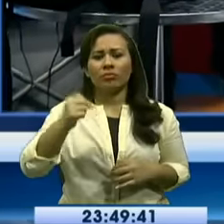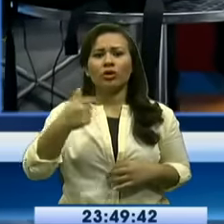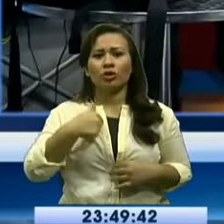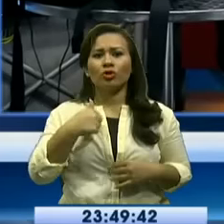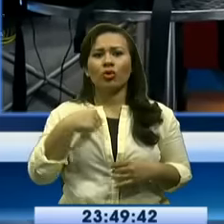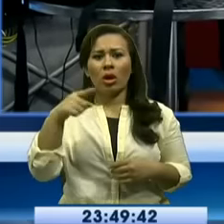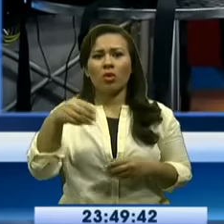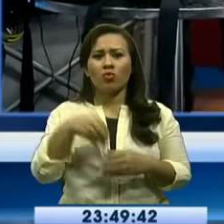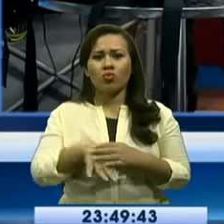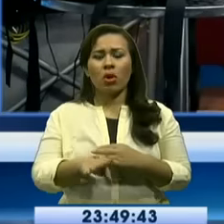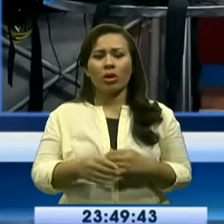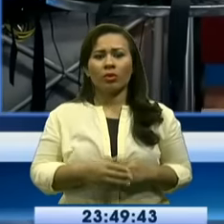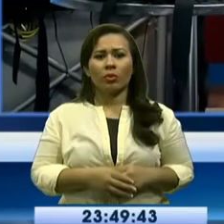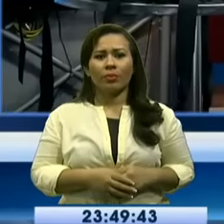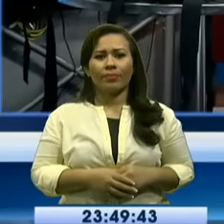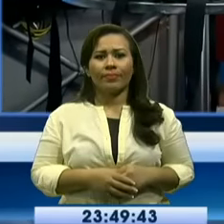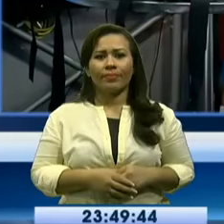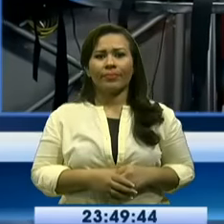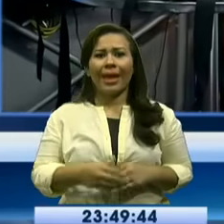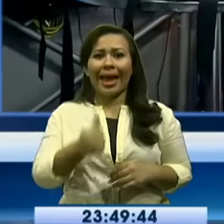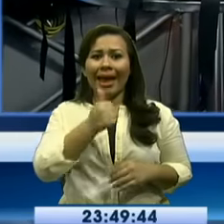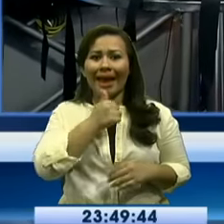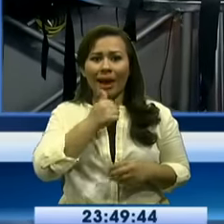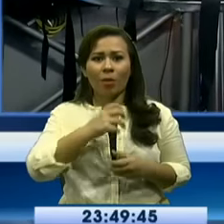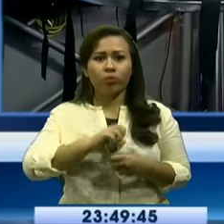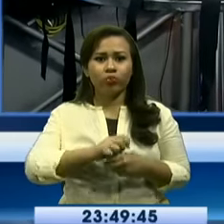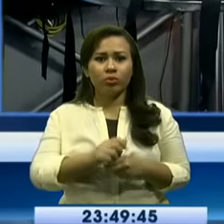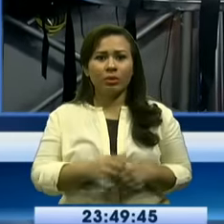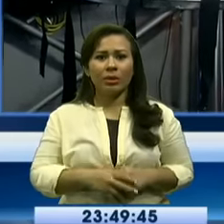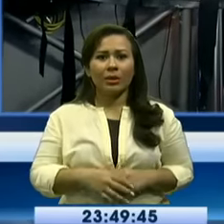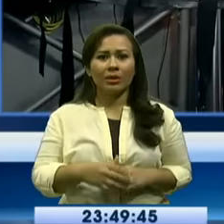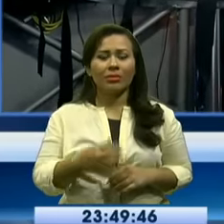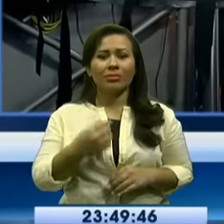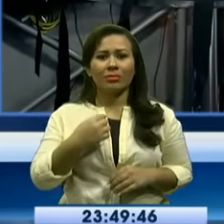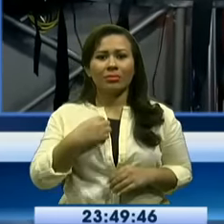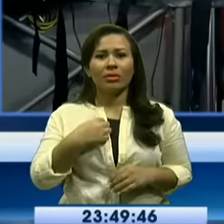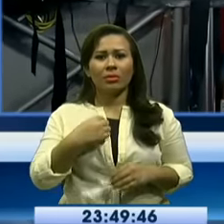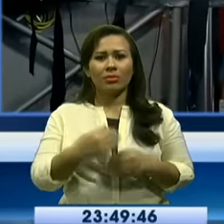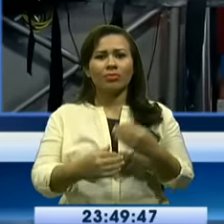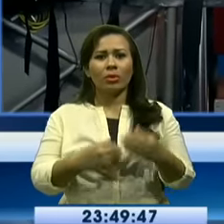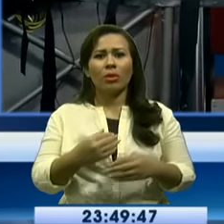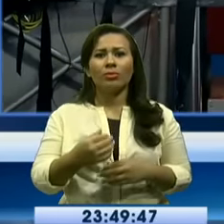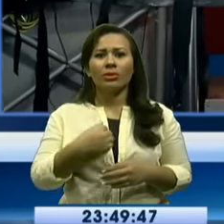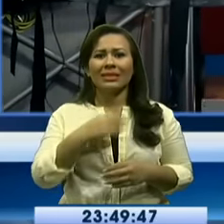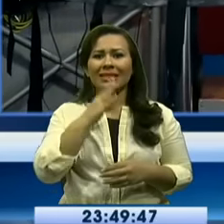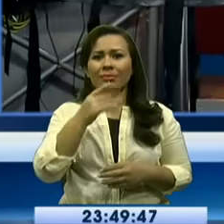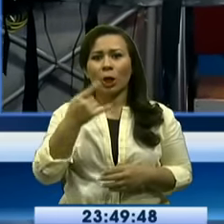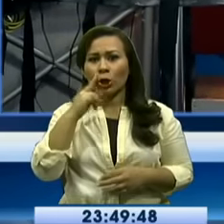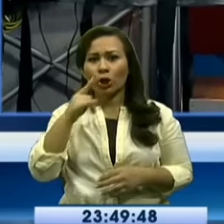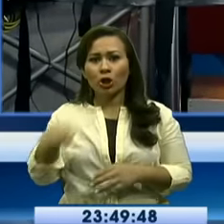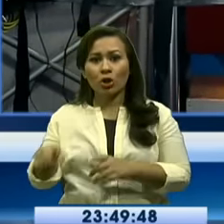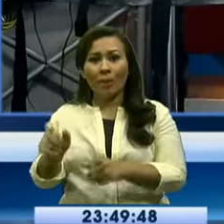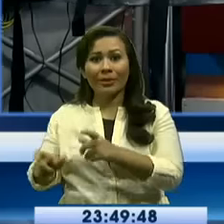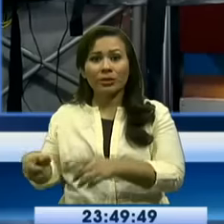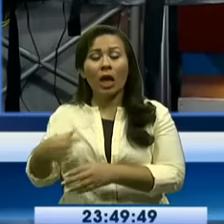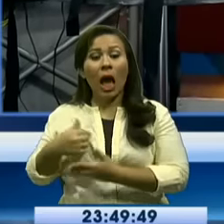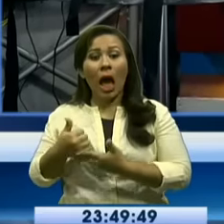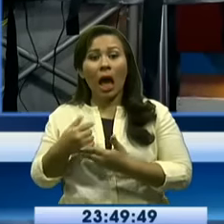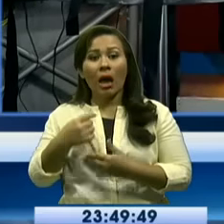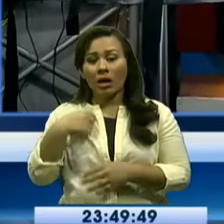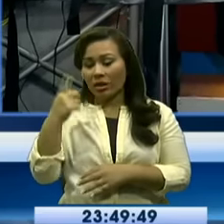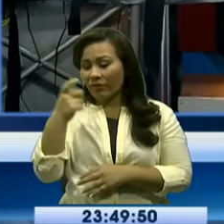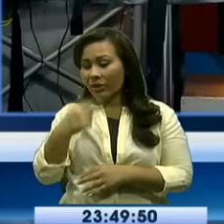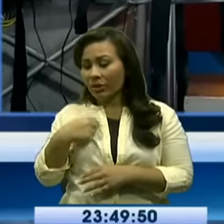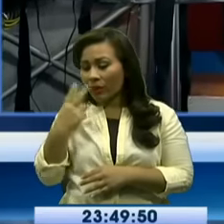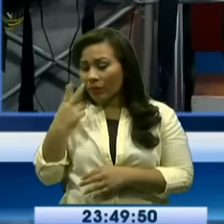carga ahí? Principalmente lo que cargo es el agua, que es vital, ya. Que igualmente paso a paso voy recorriendo ayudando a los niños que más pueda. Ya.